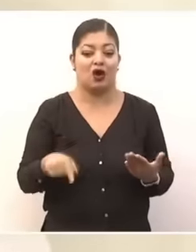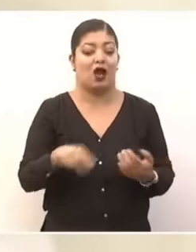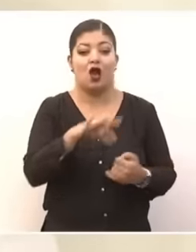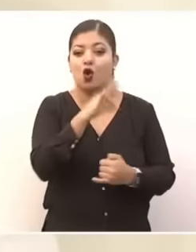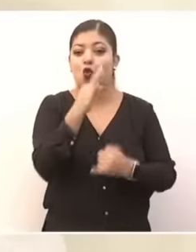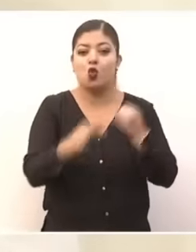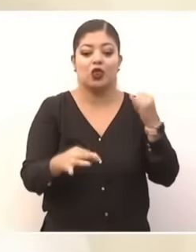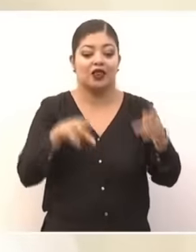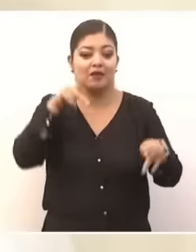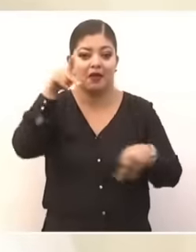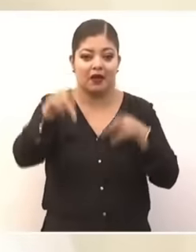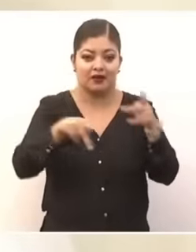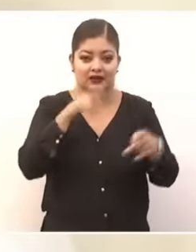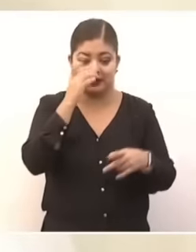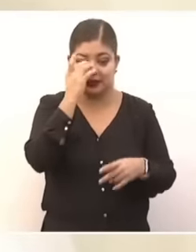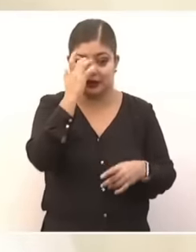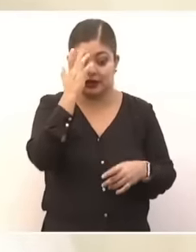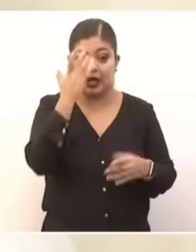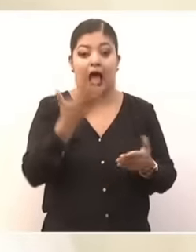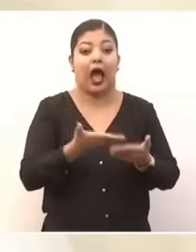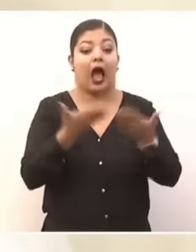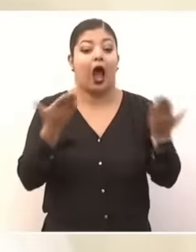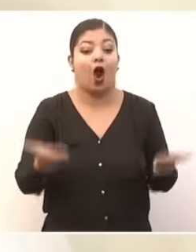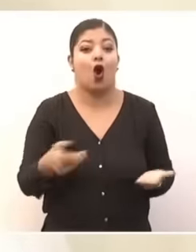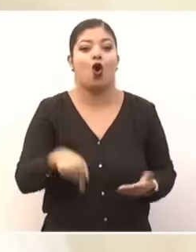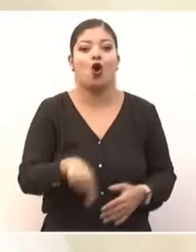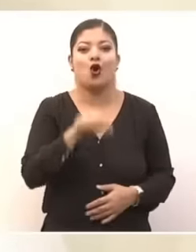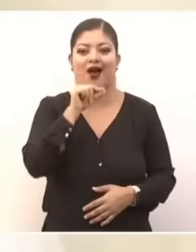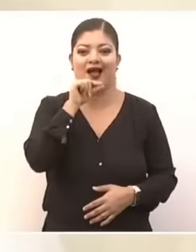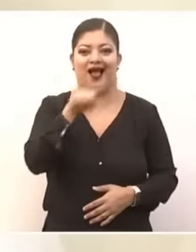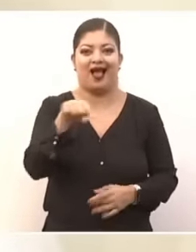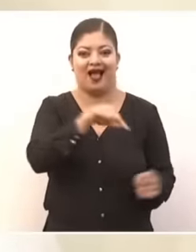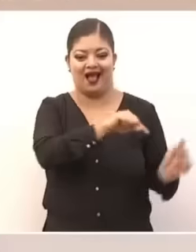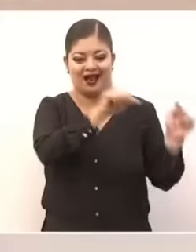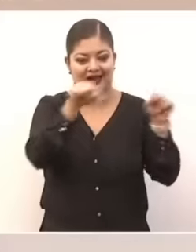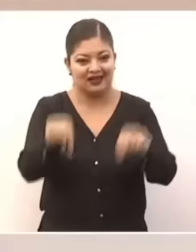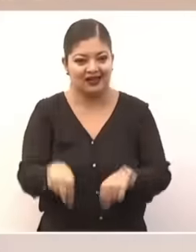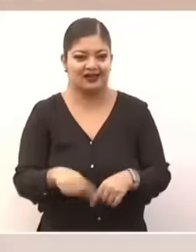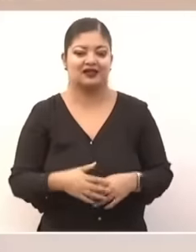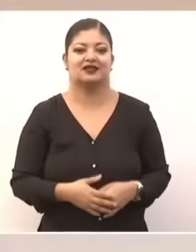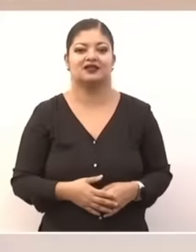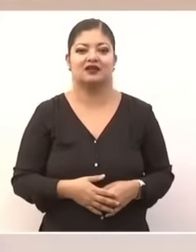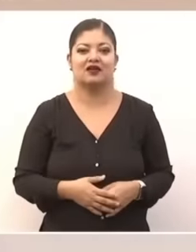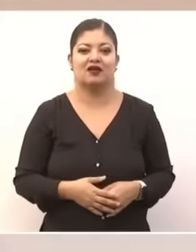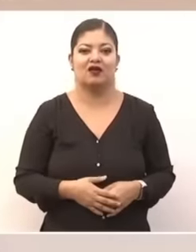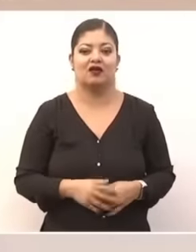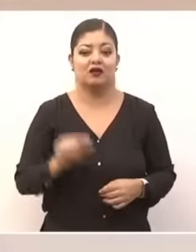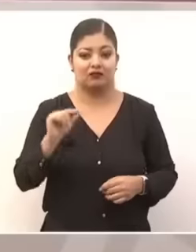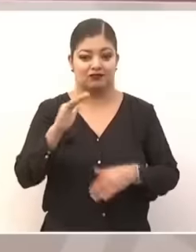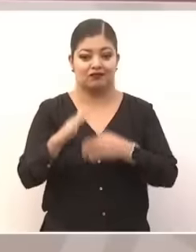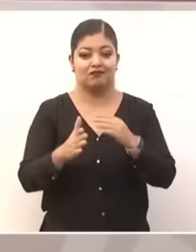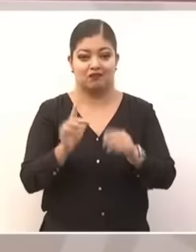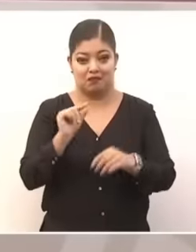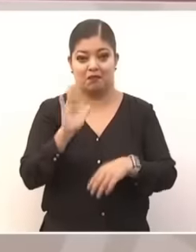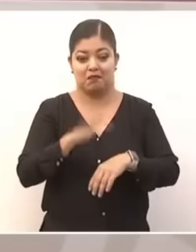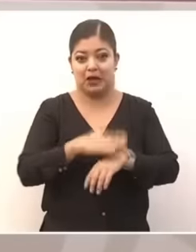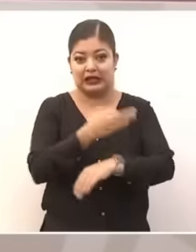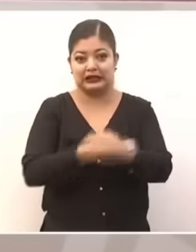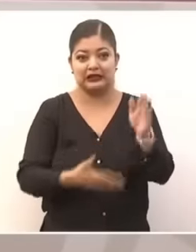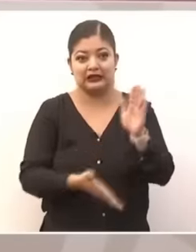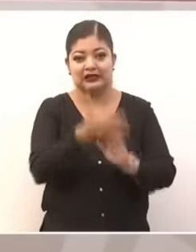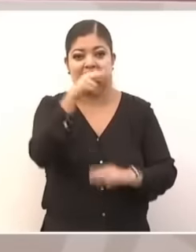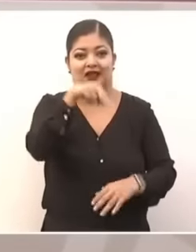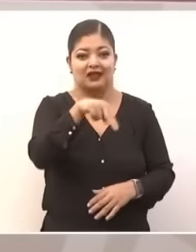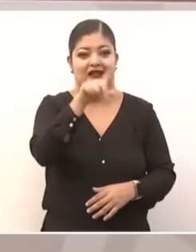última visita. Ahora estamos en Jalisco. Vamos más tarde a Nuevo León y con eso